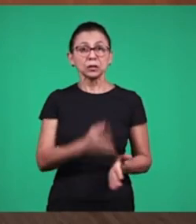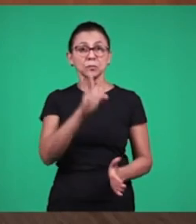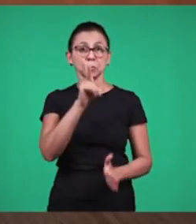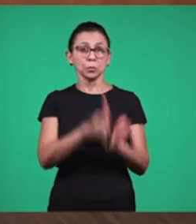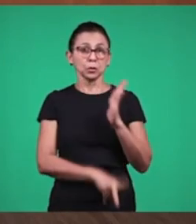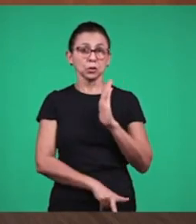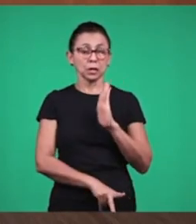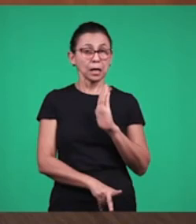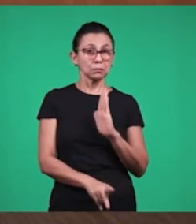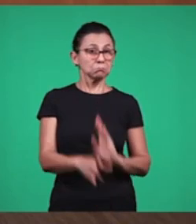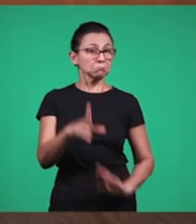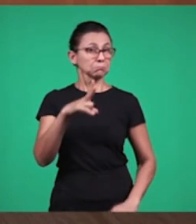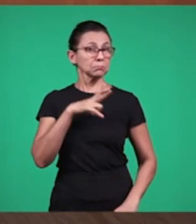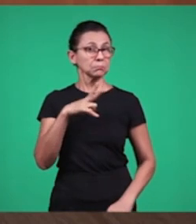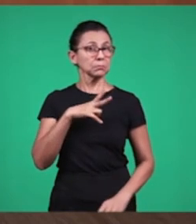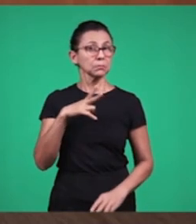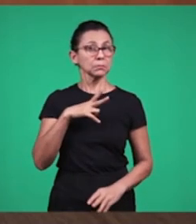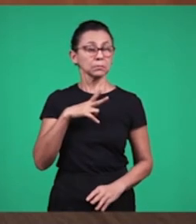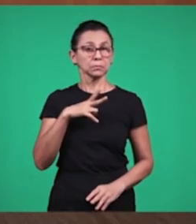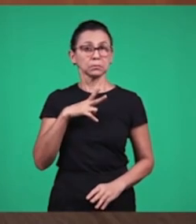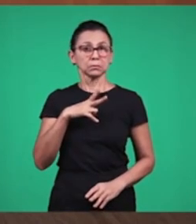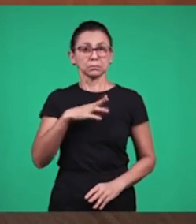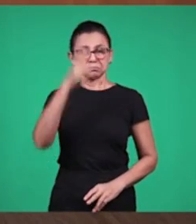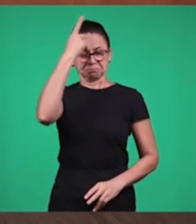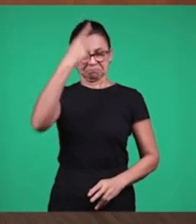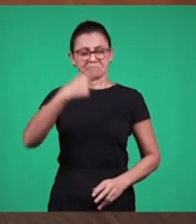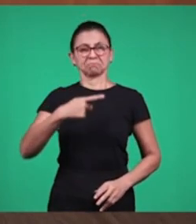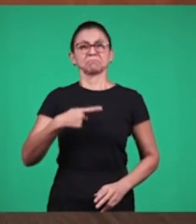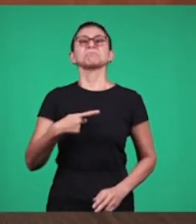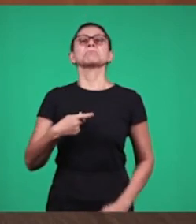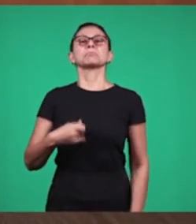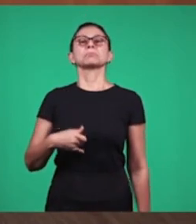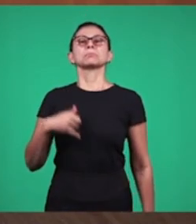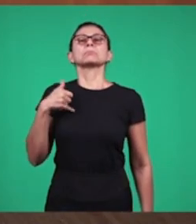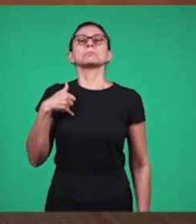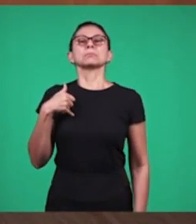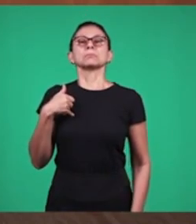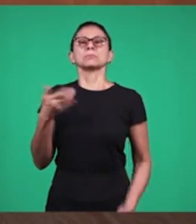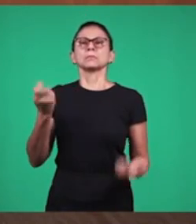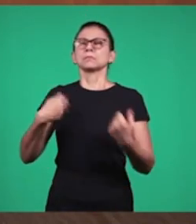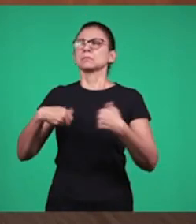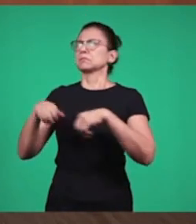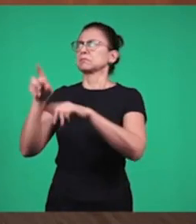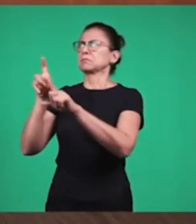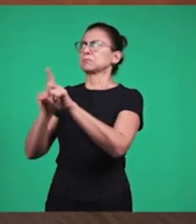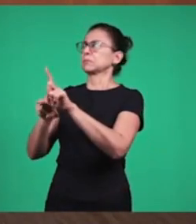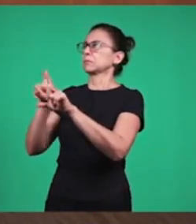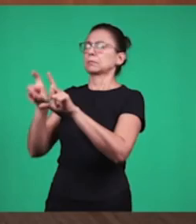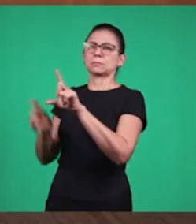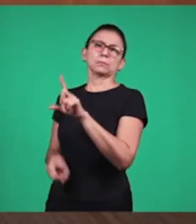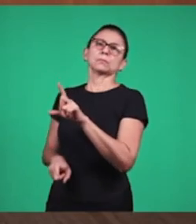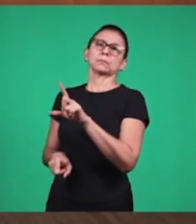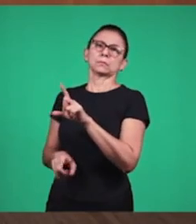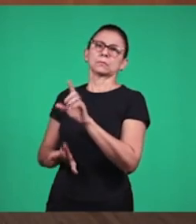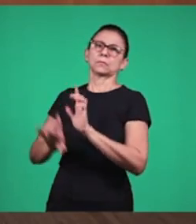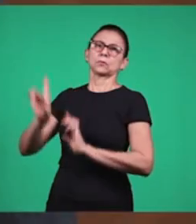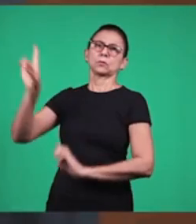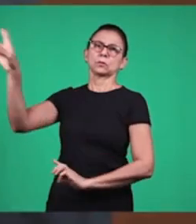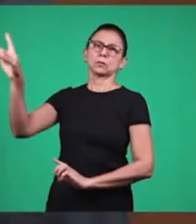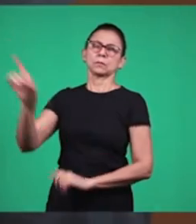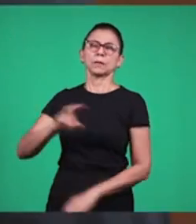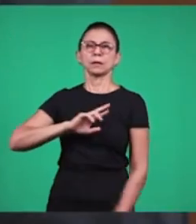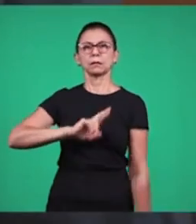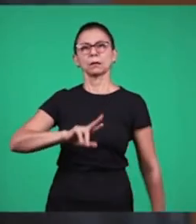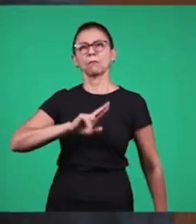proyectos personales, en su autoconfianza e independencia de Dios, mas no una fe